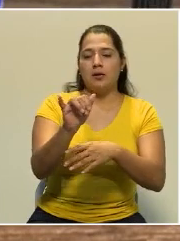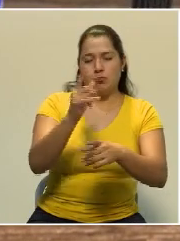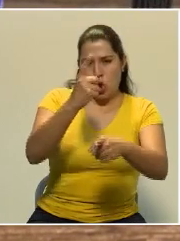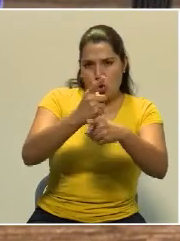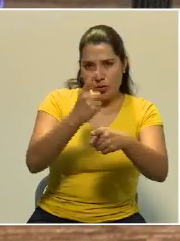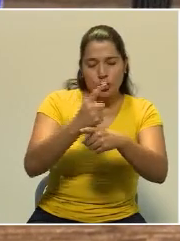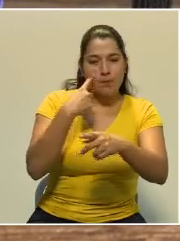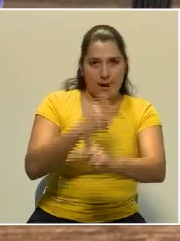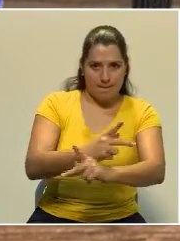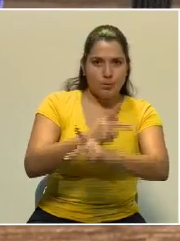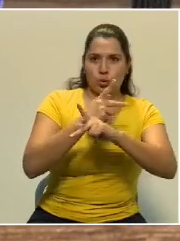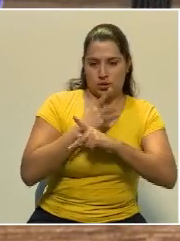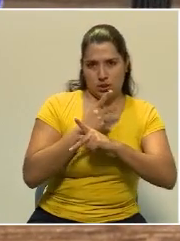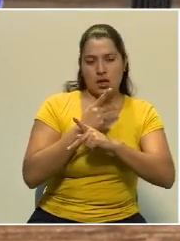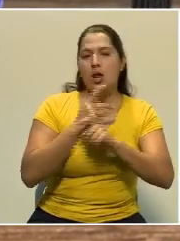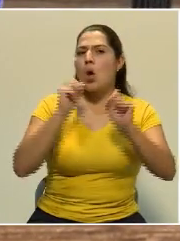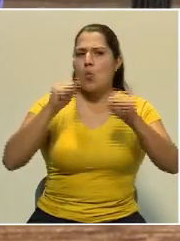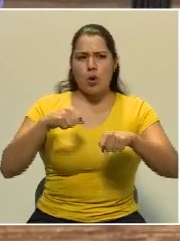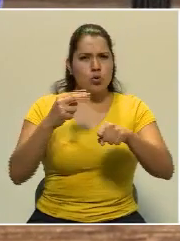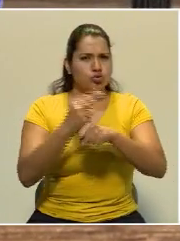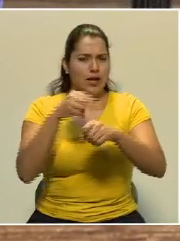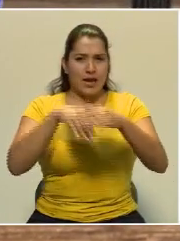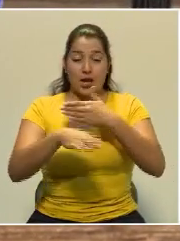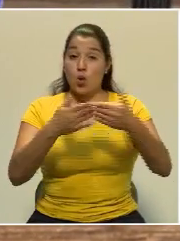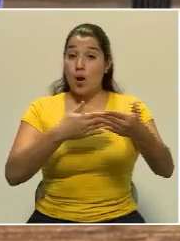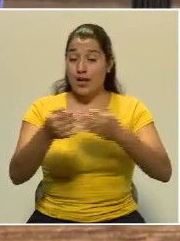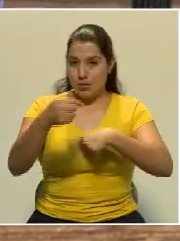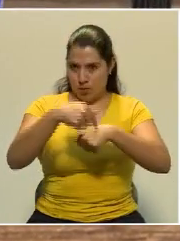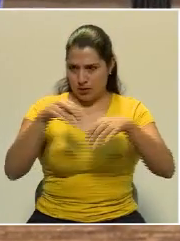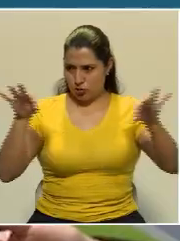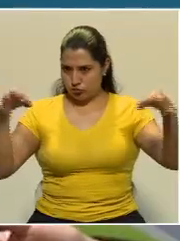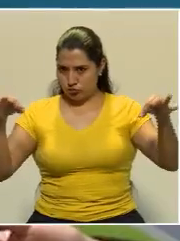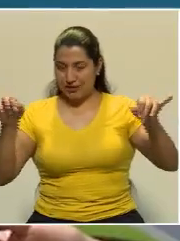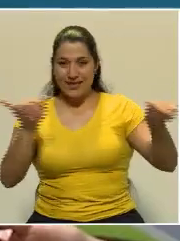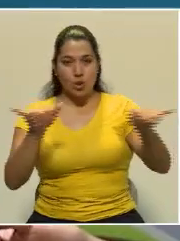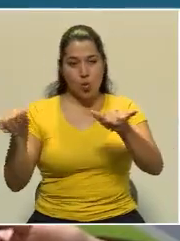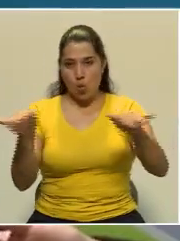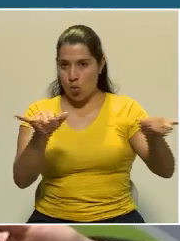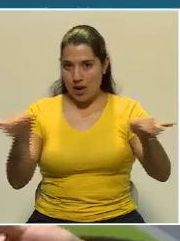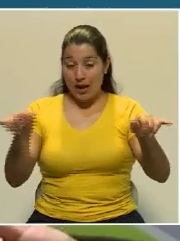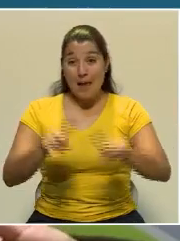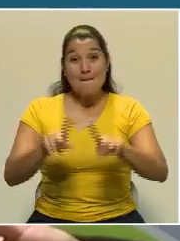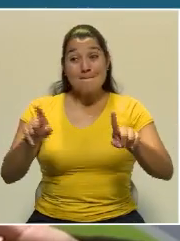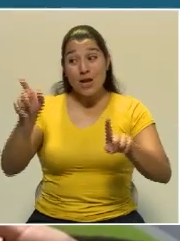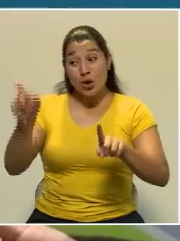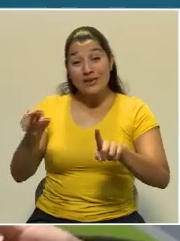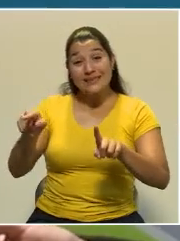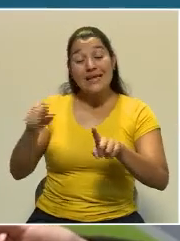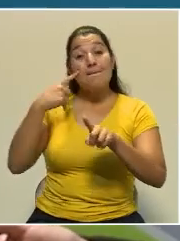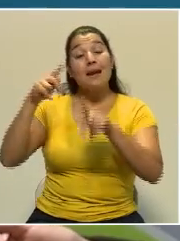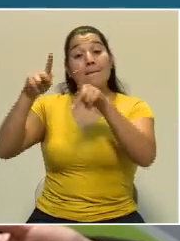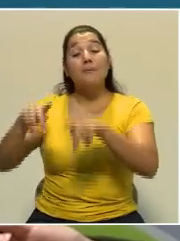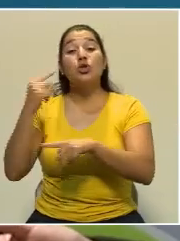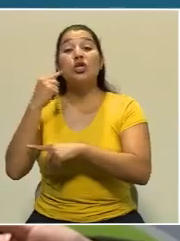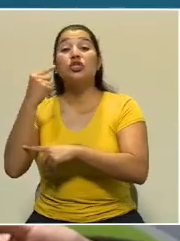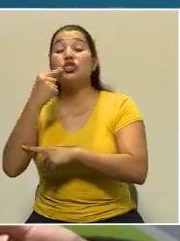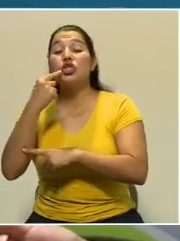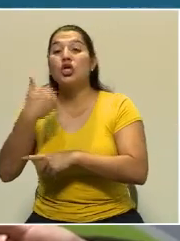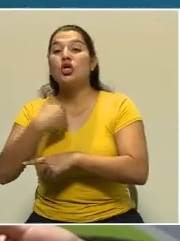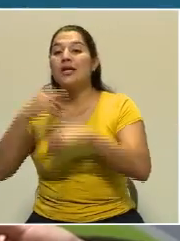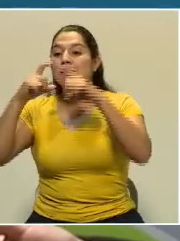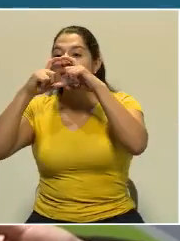es reversible, se puede utilizar en cualquier situación. La diferencia es que la mascarilla para sordos tiene una abertura que se